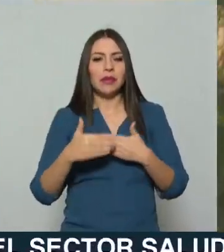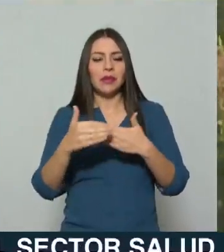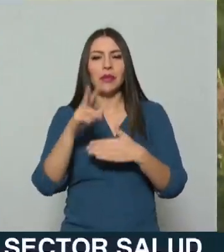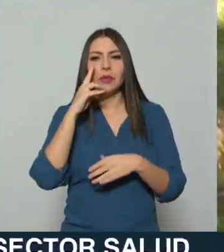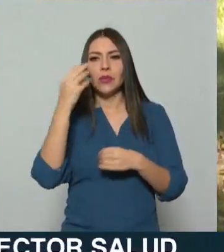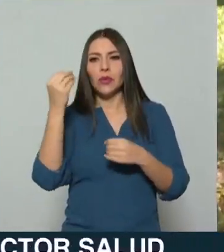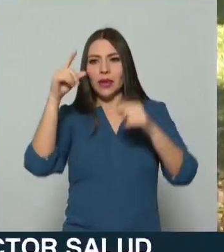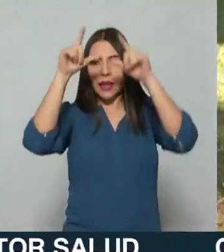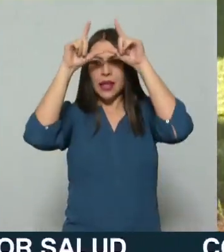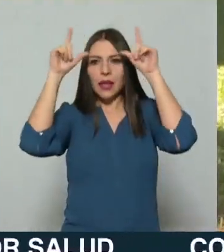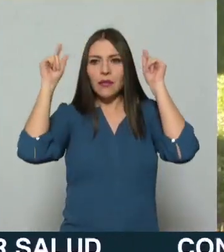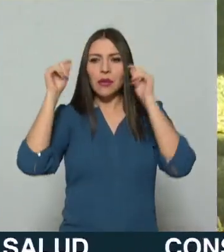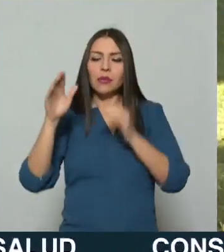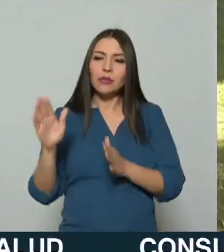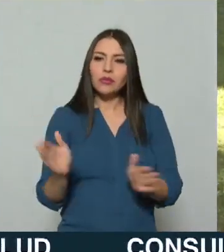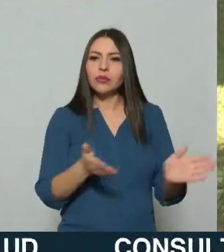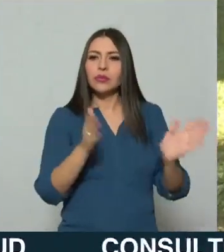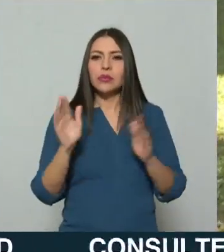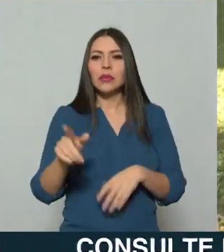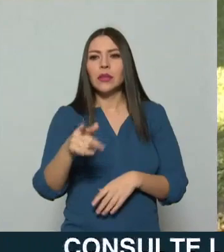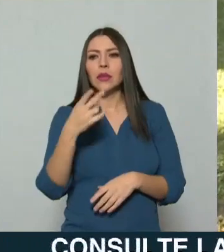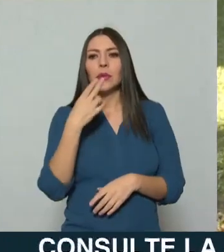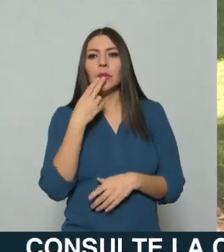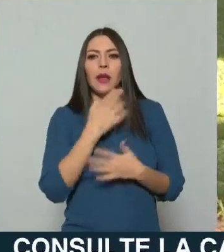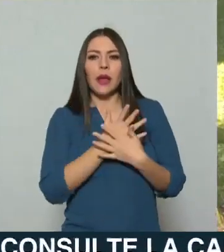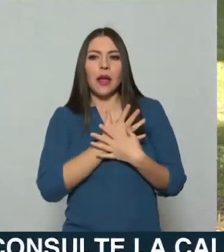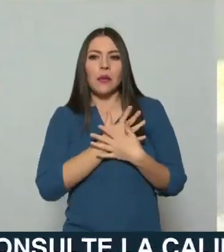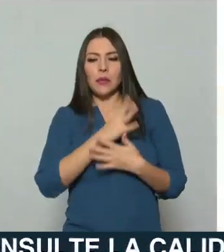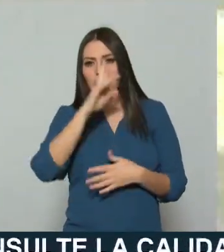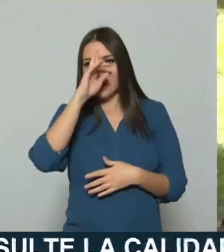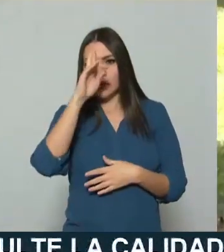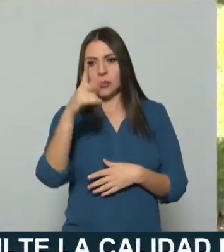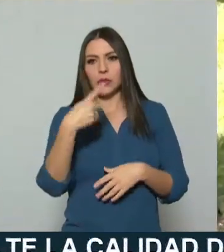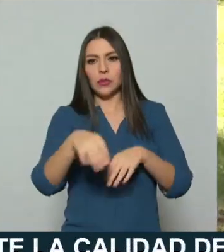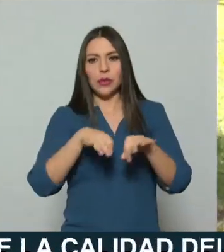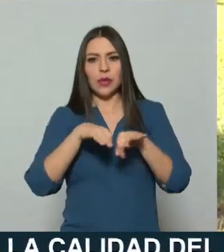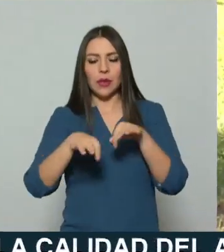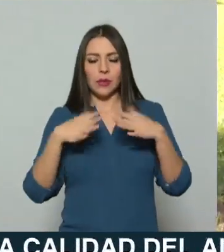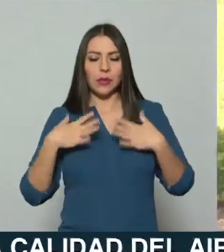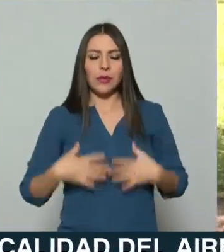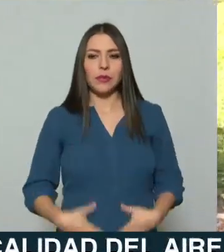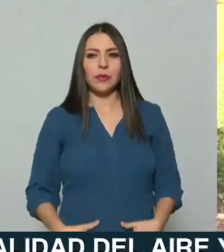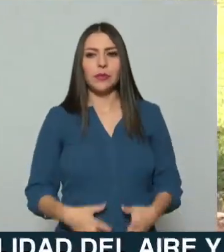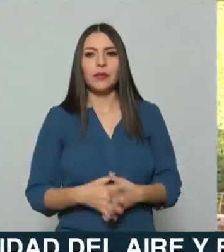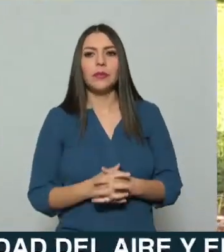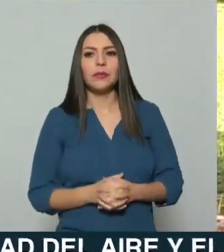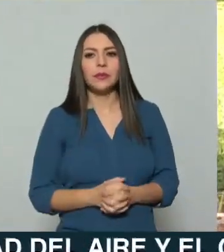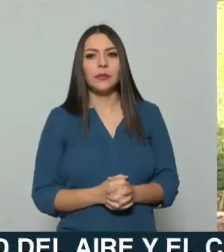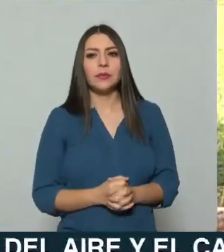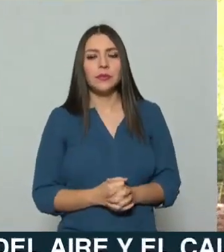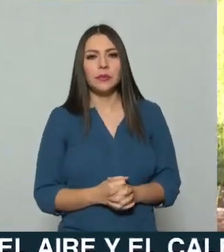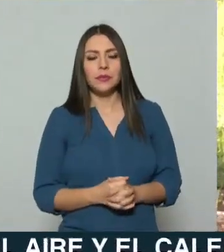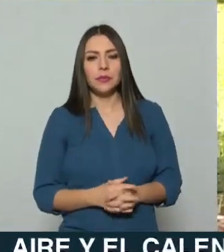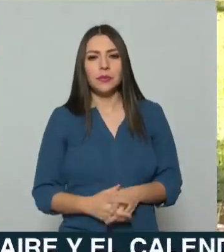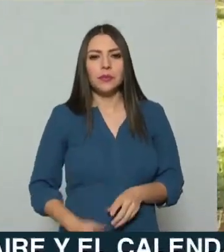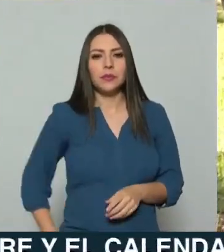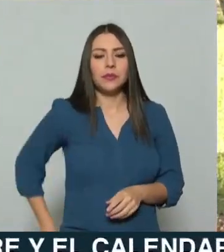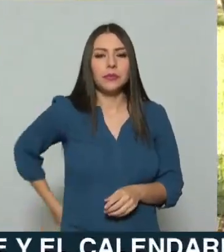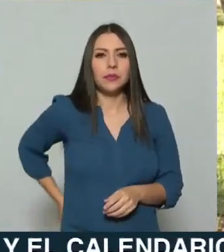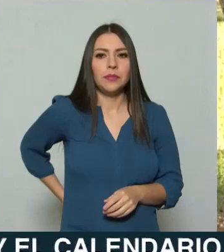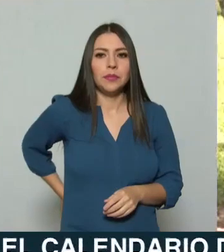a tener respeto y amor por el uniforme. Me apasiona el poder dar atención al